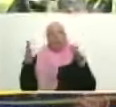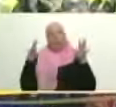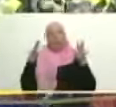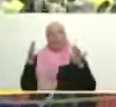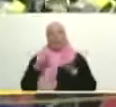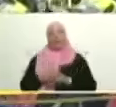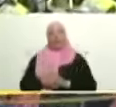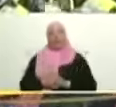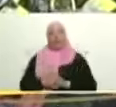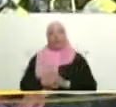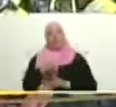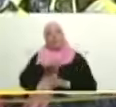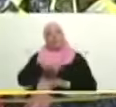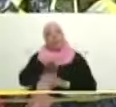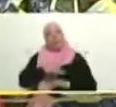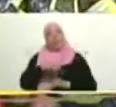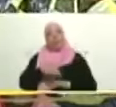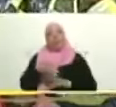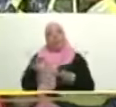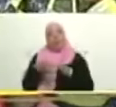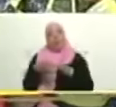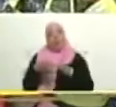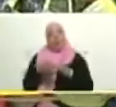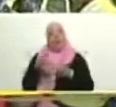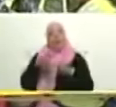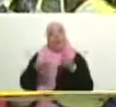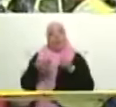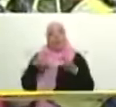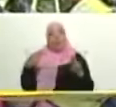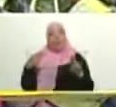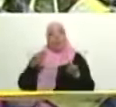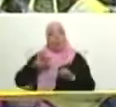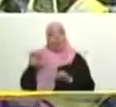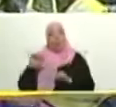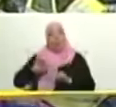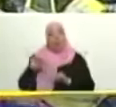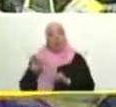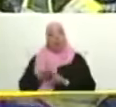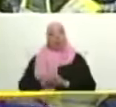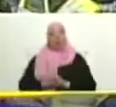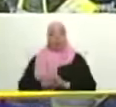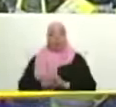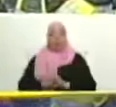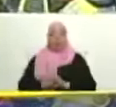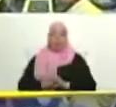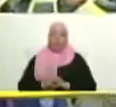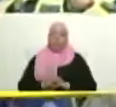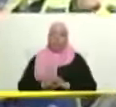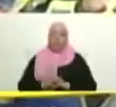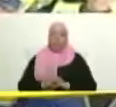La gran misión Cuadrantes de Paz. Insisto, Ceballos, compañero,